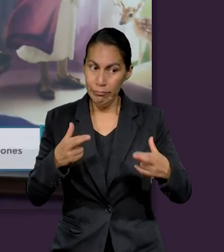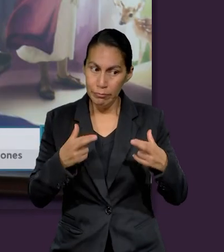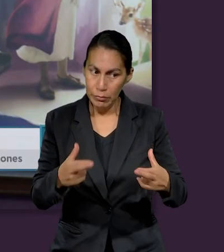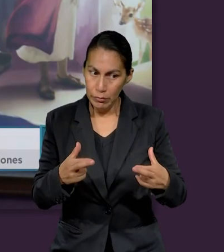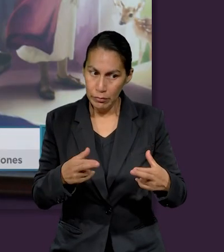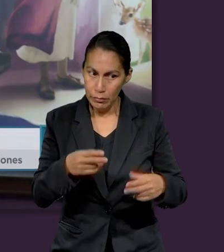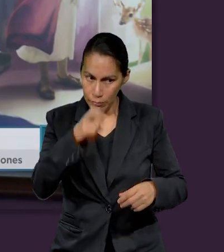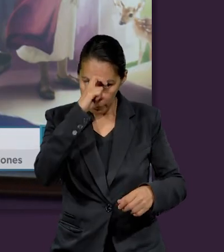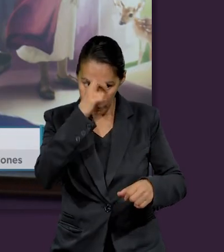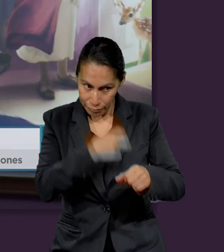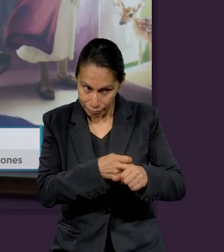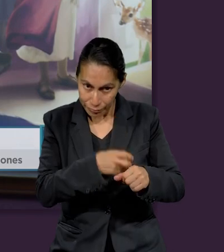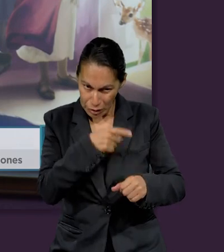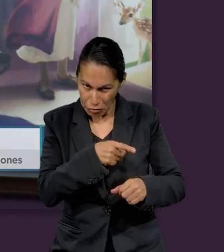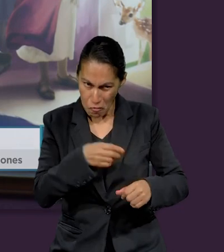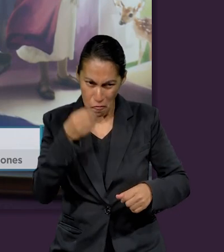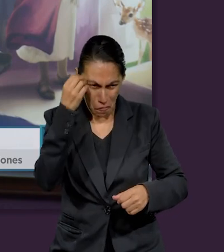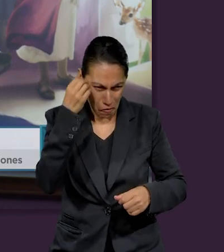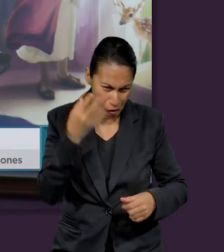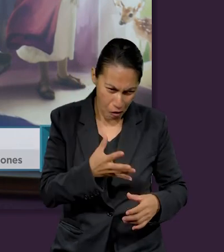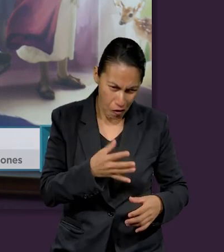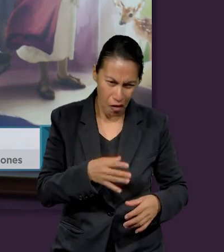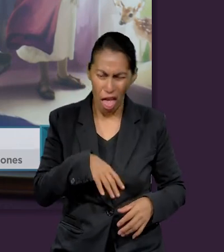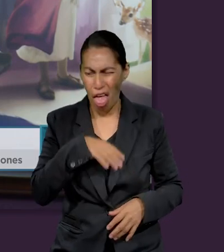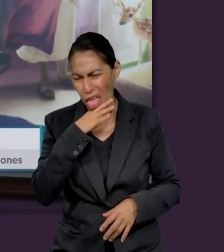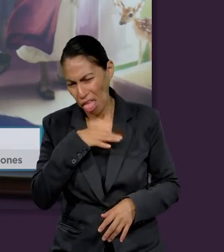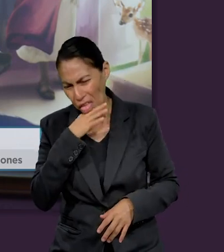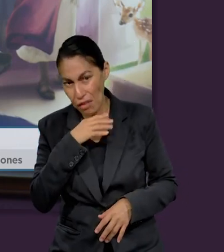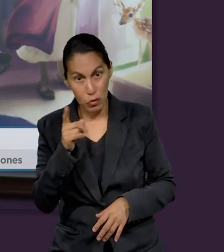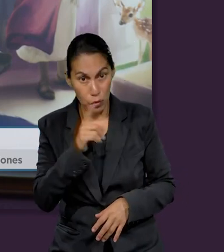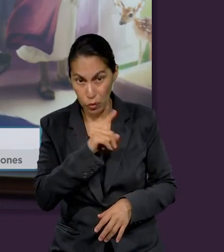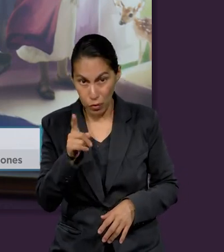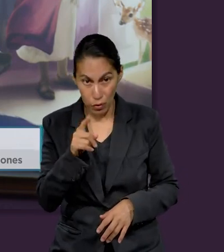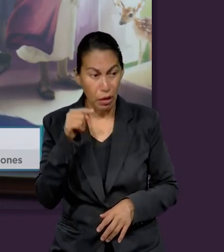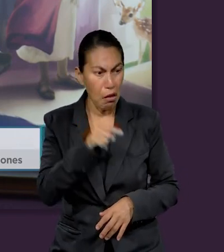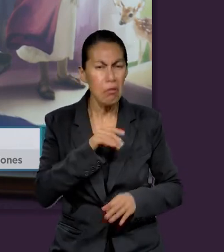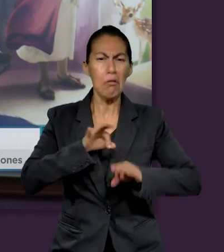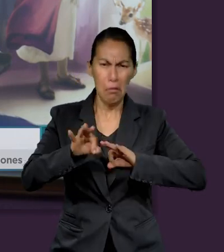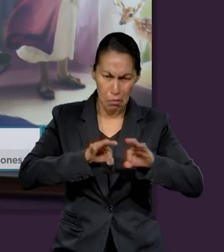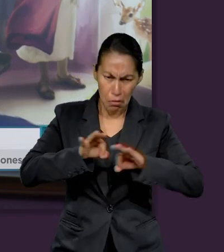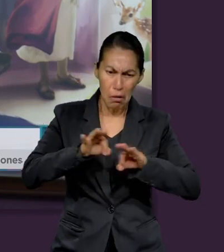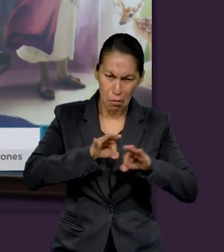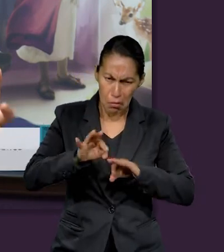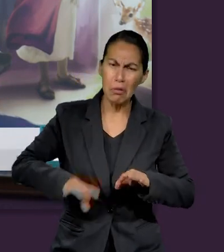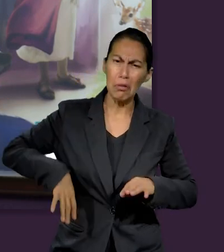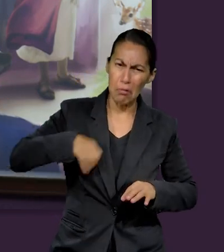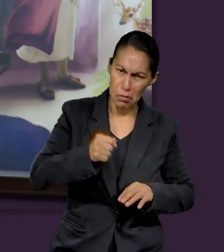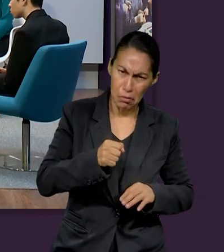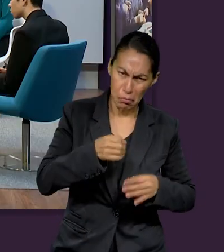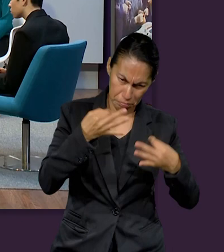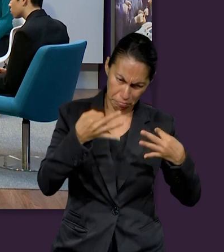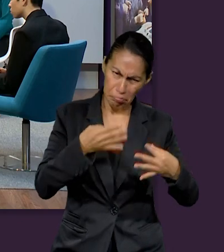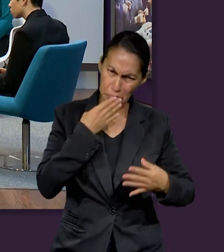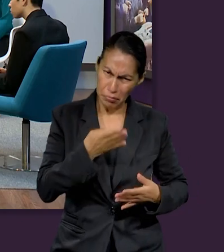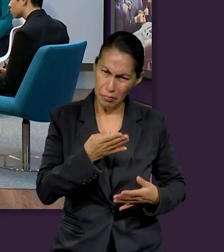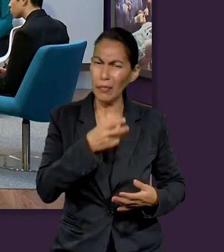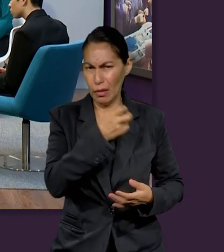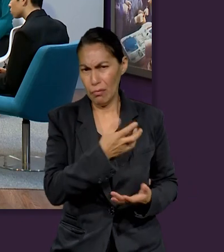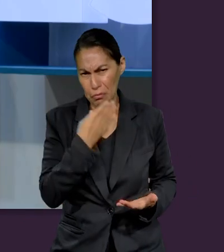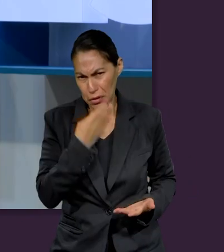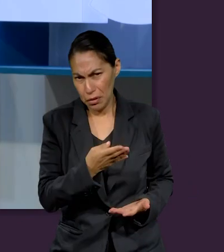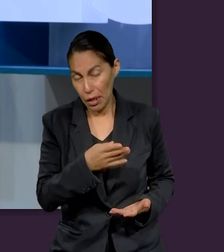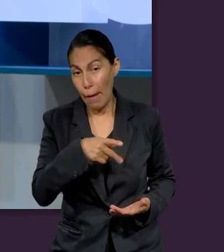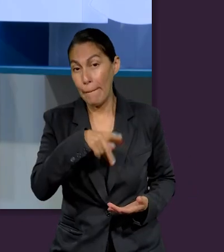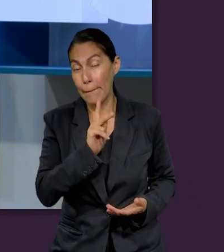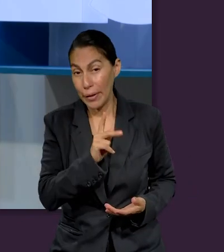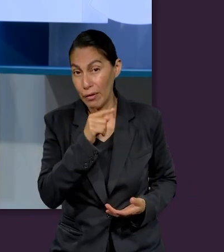porque el rico insensato no nos dice que era alguien flojo ni deshonesto él la adquiría sus riquezas a